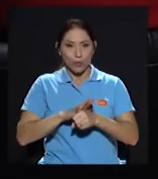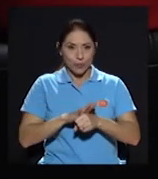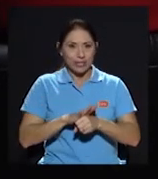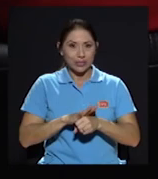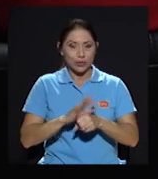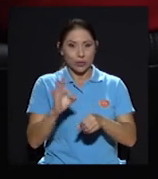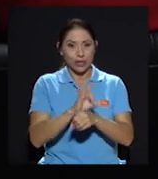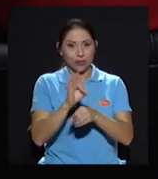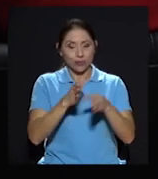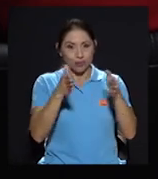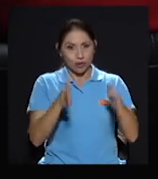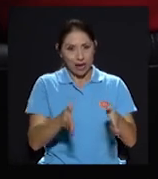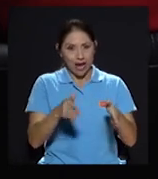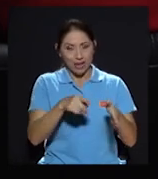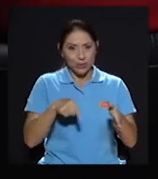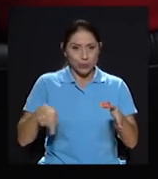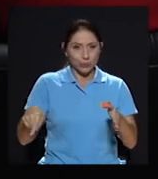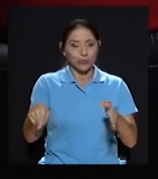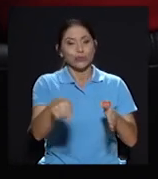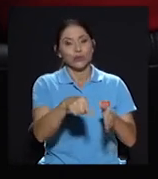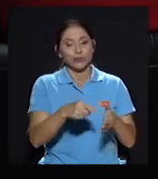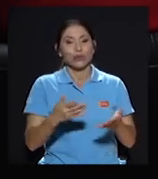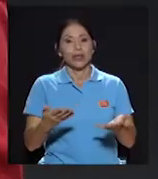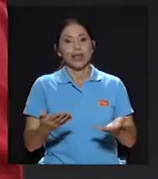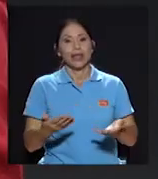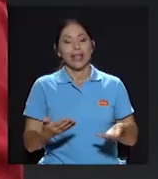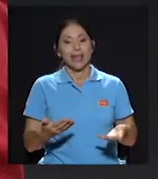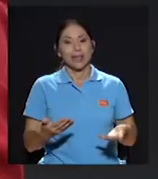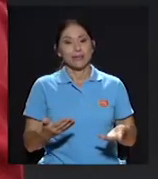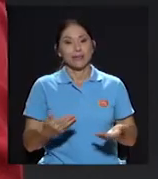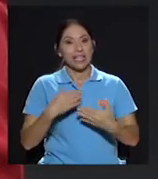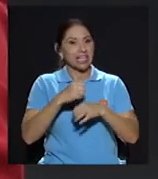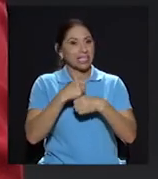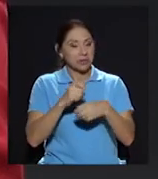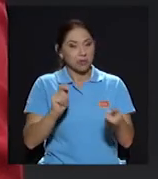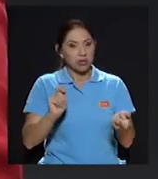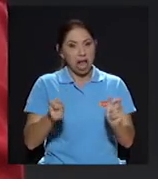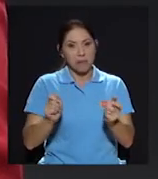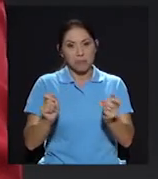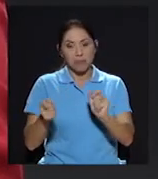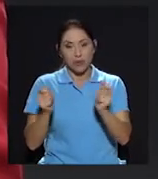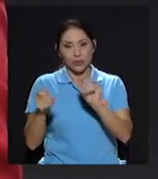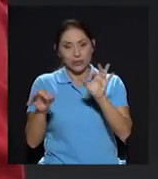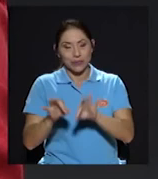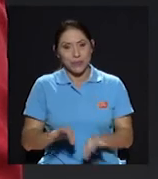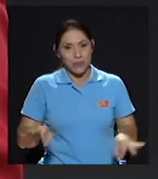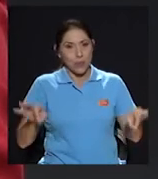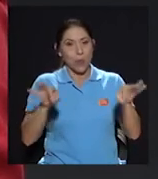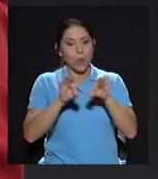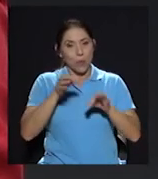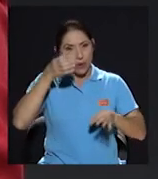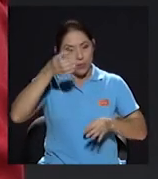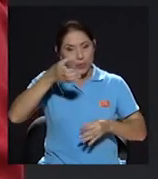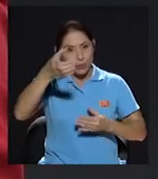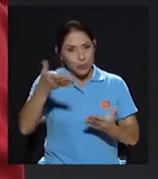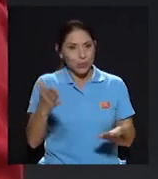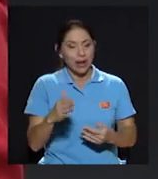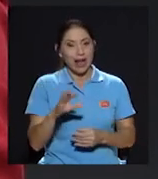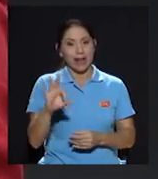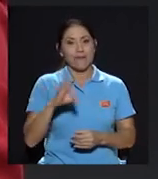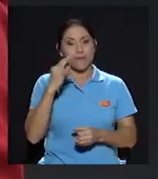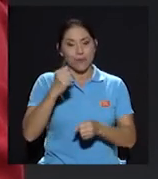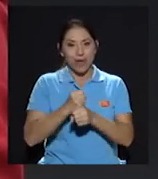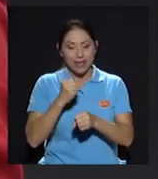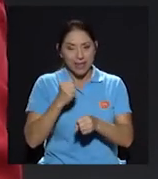funcionarios de la contraloría y ciertos cambios yo diría importantes en la cultura en la forma de hacer las